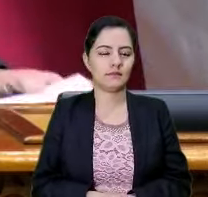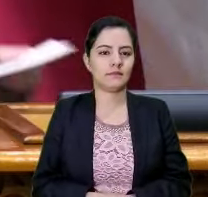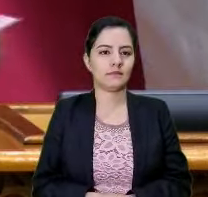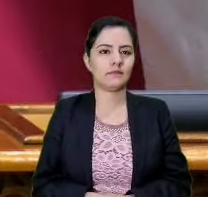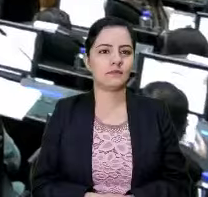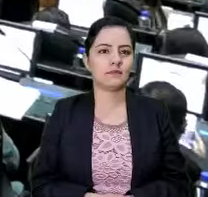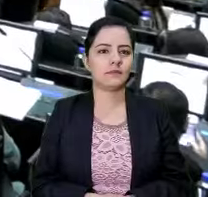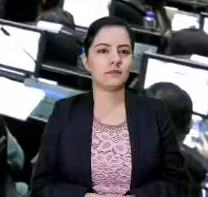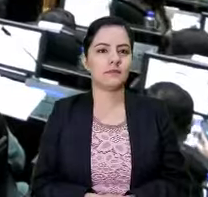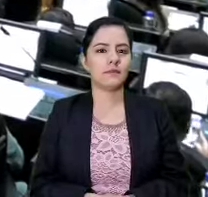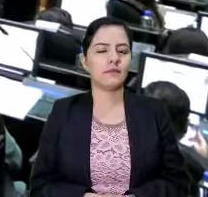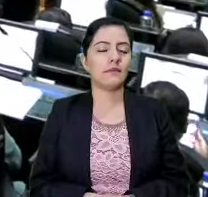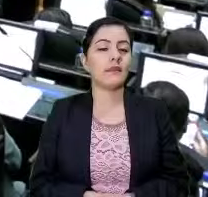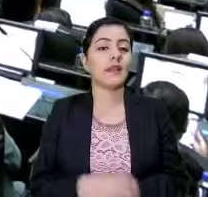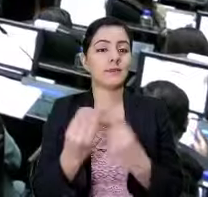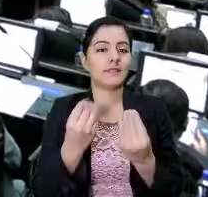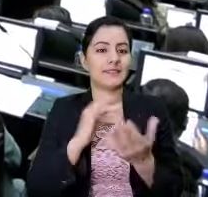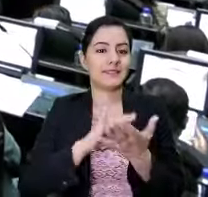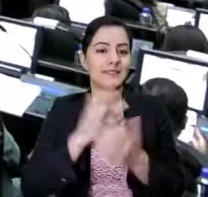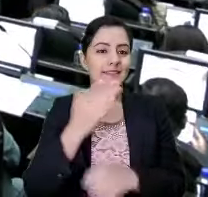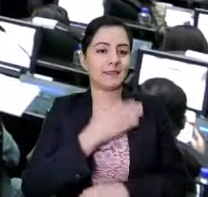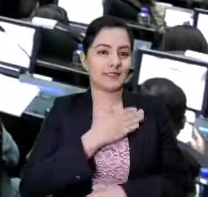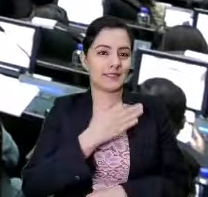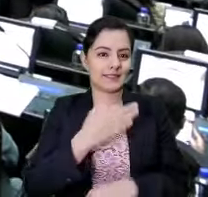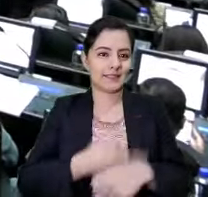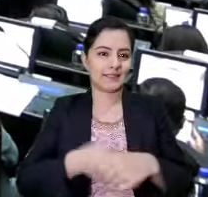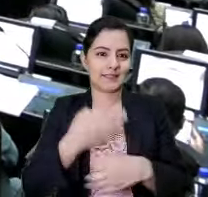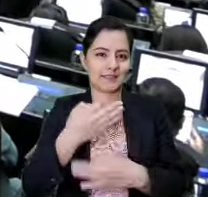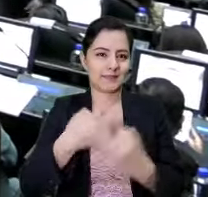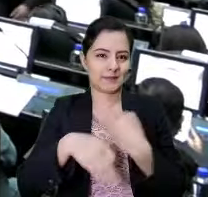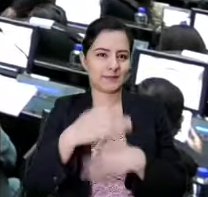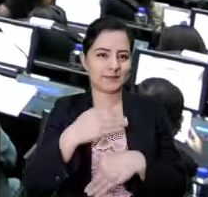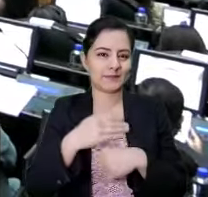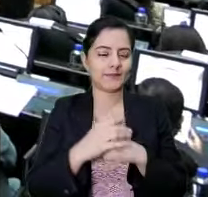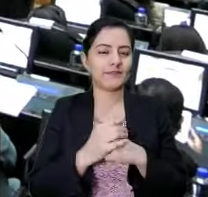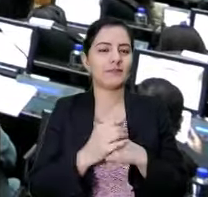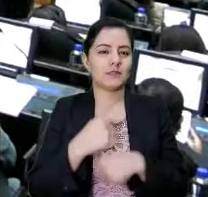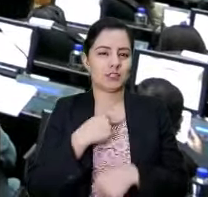Muchas gracias, muy buena tarde a todas y a todos. Con el permiso de la mesa, saludo a la Asamblea.